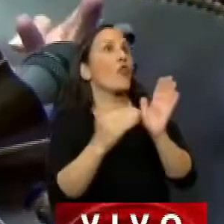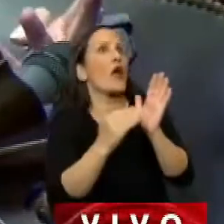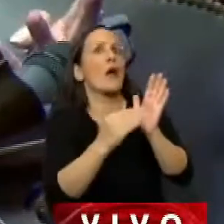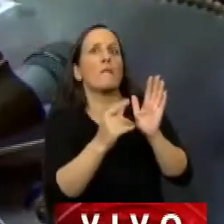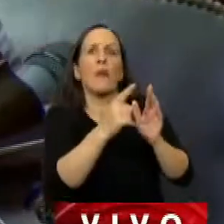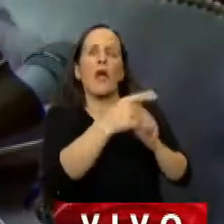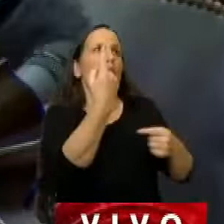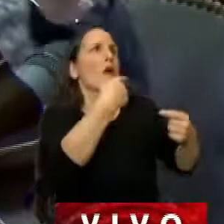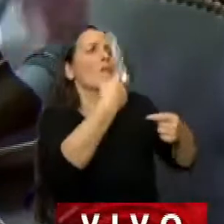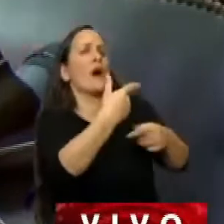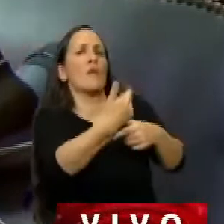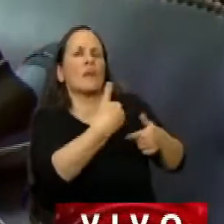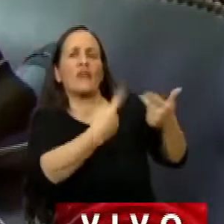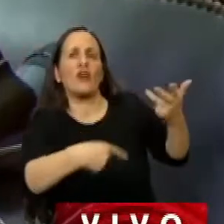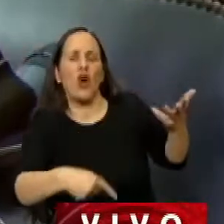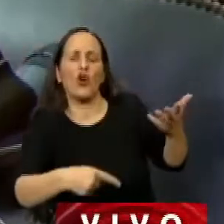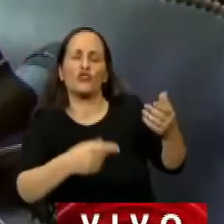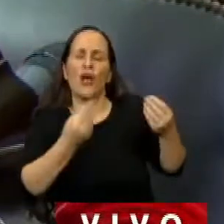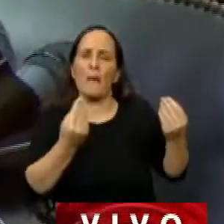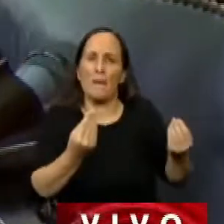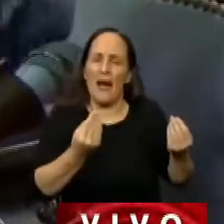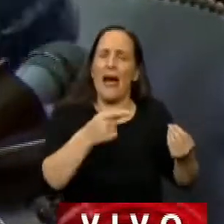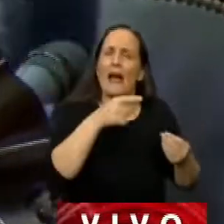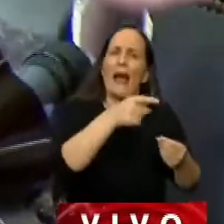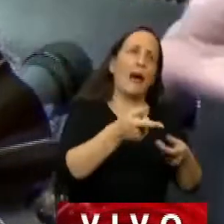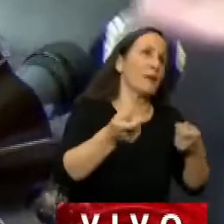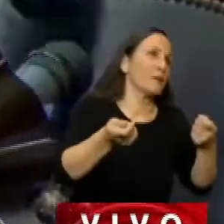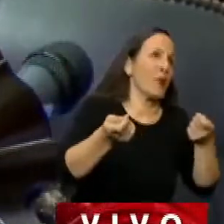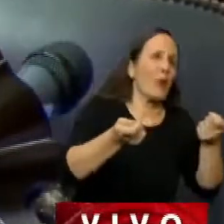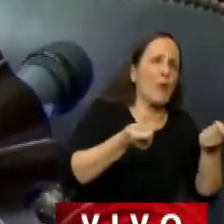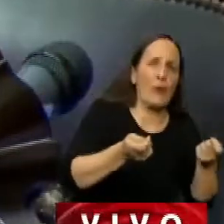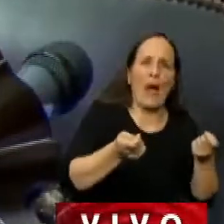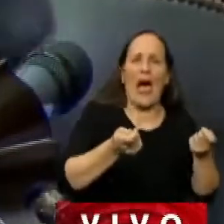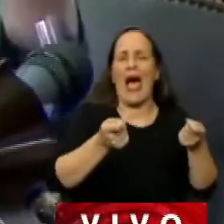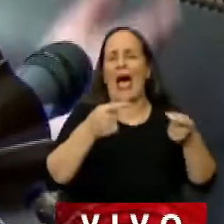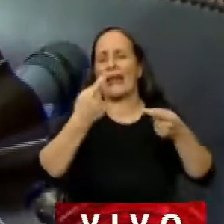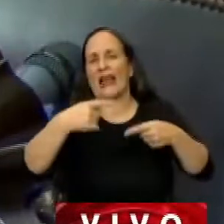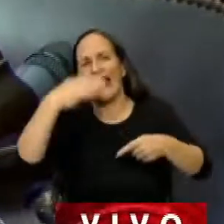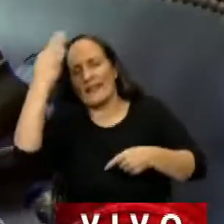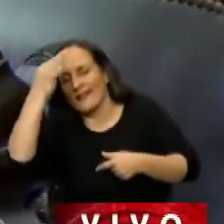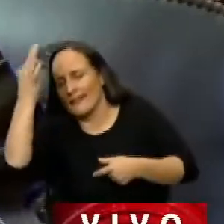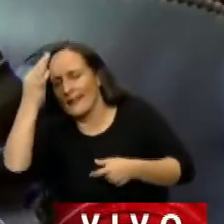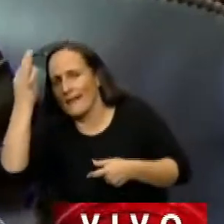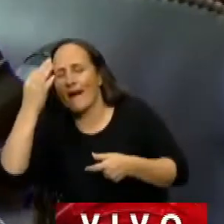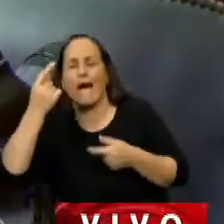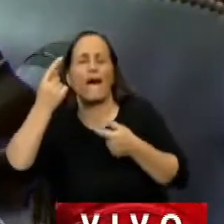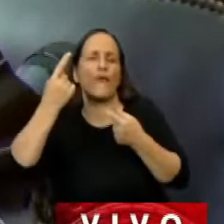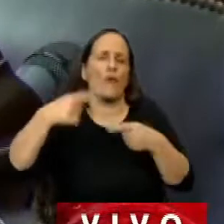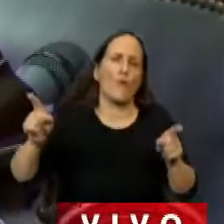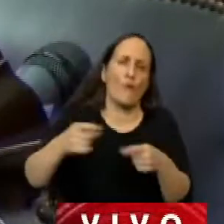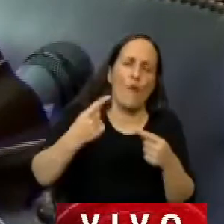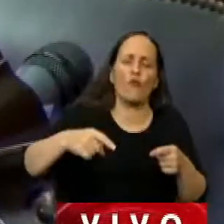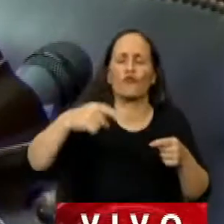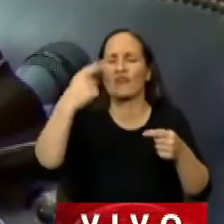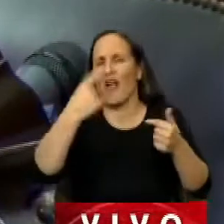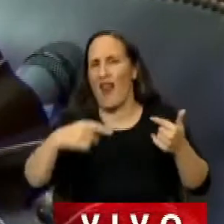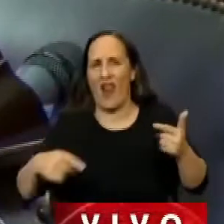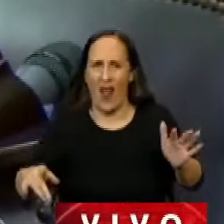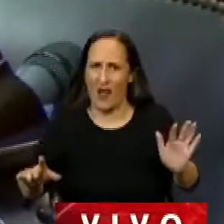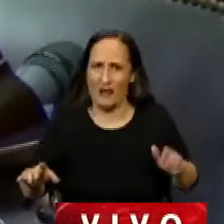del entretenimiento para que haya cualquier otra expresión desde el baile, la comedia musical, el teatro, la música, etcétera?